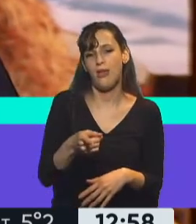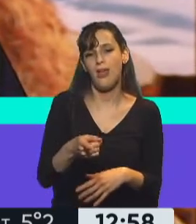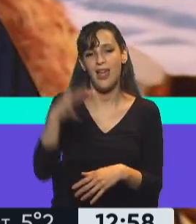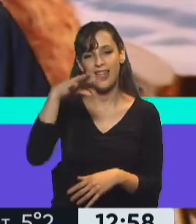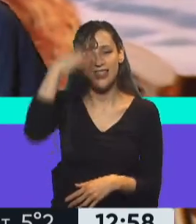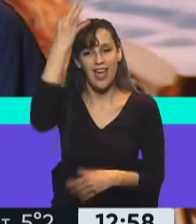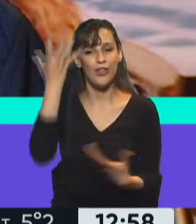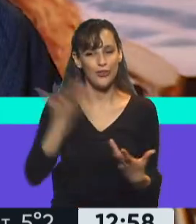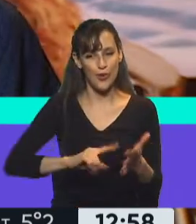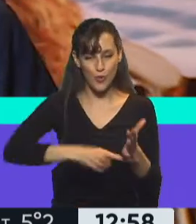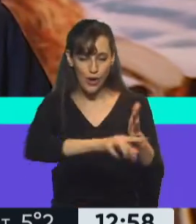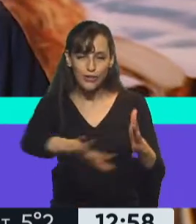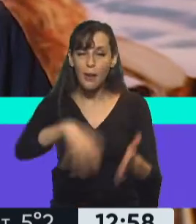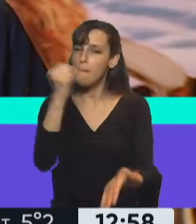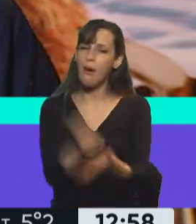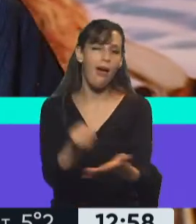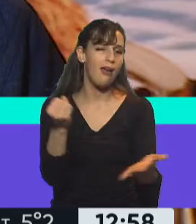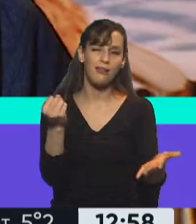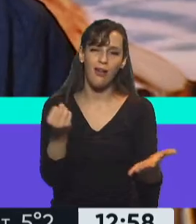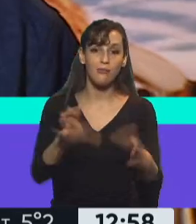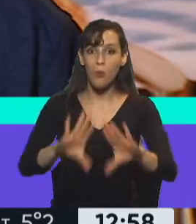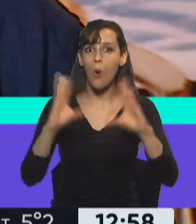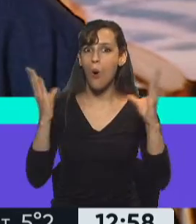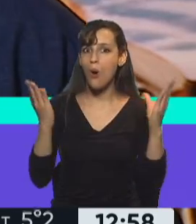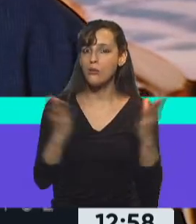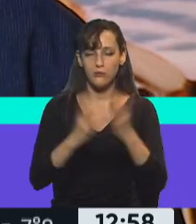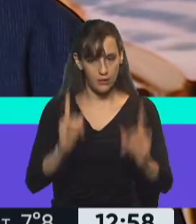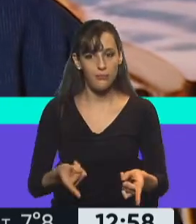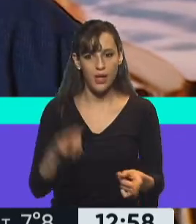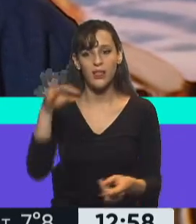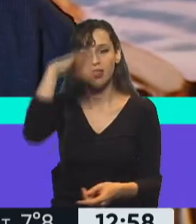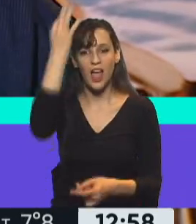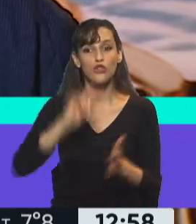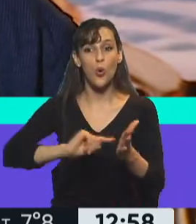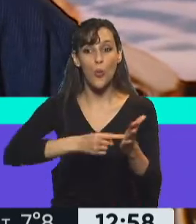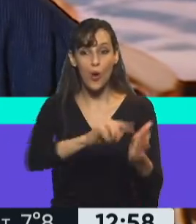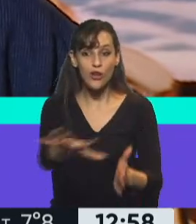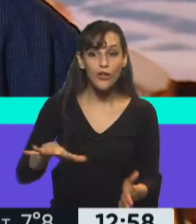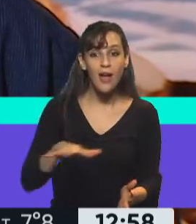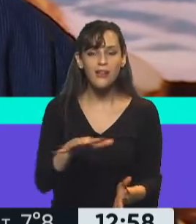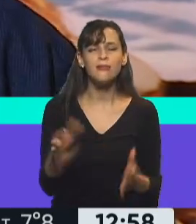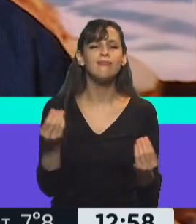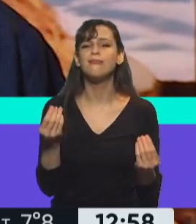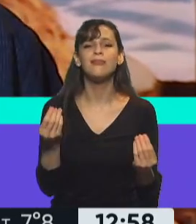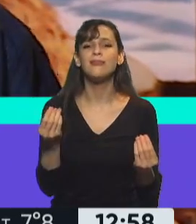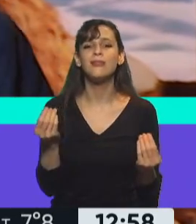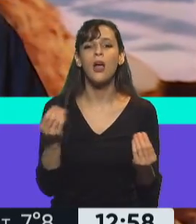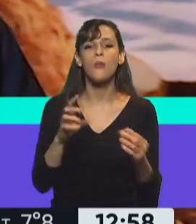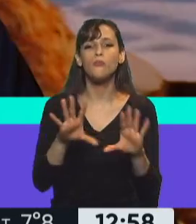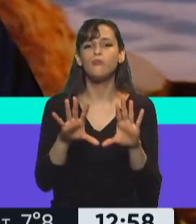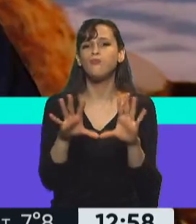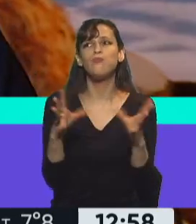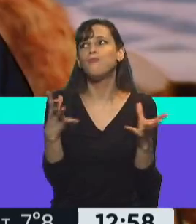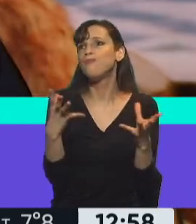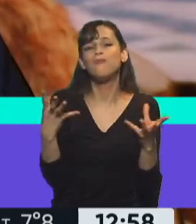teatro para Buenos Aires y para el mundo. O sea, el teatro de Buenos Aires es admirado por todas